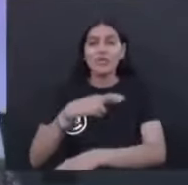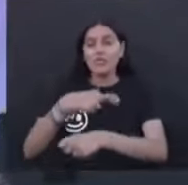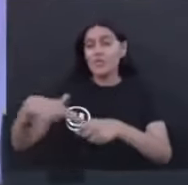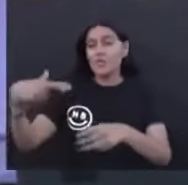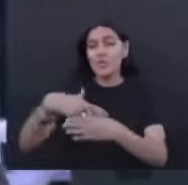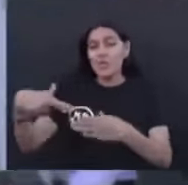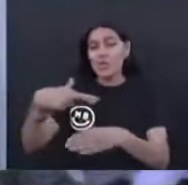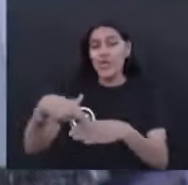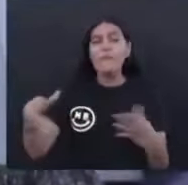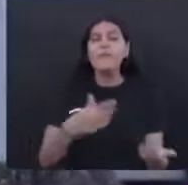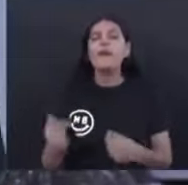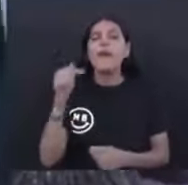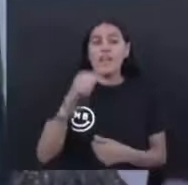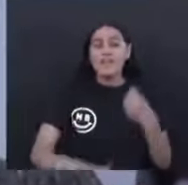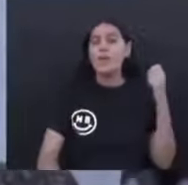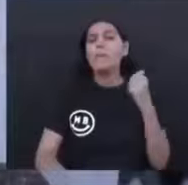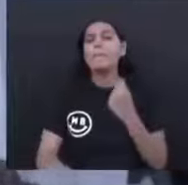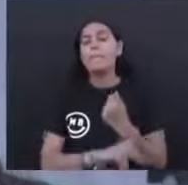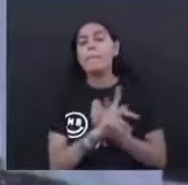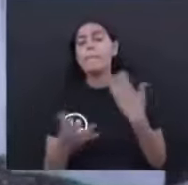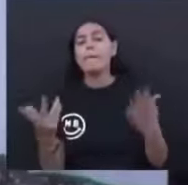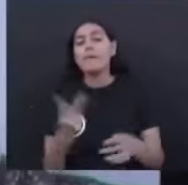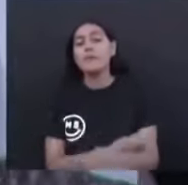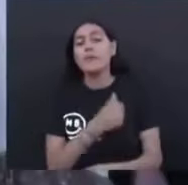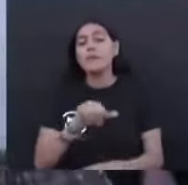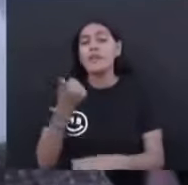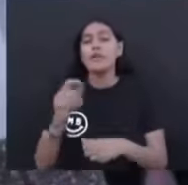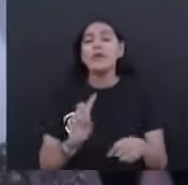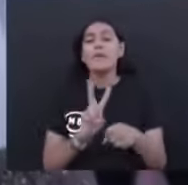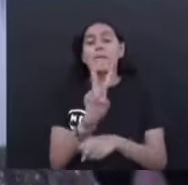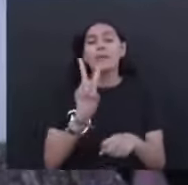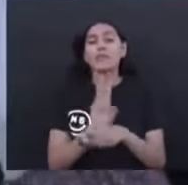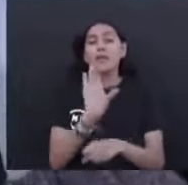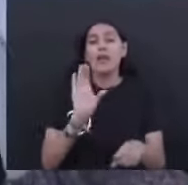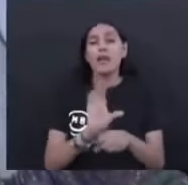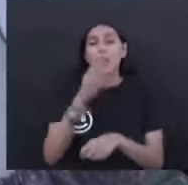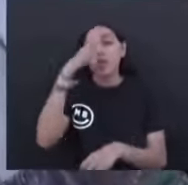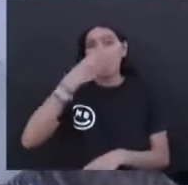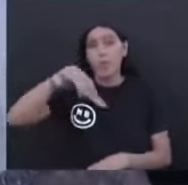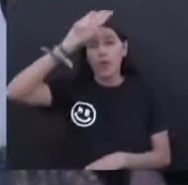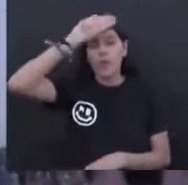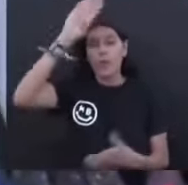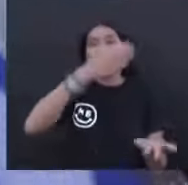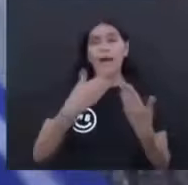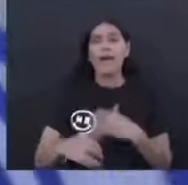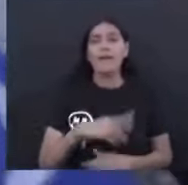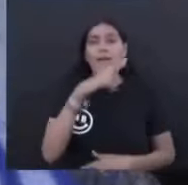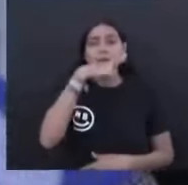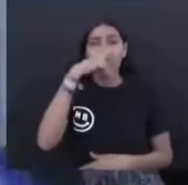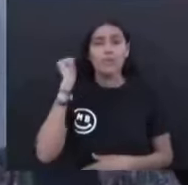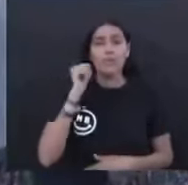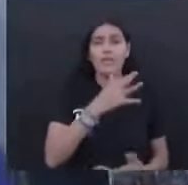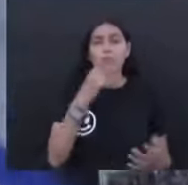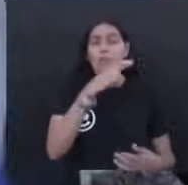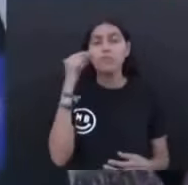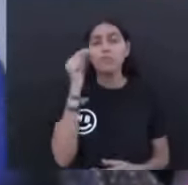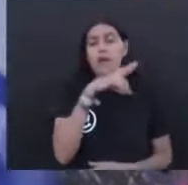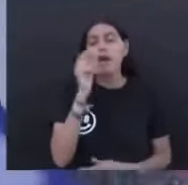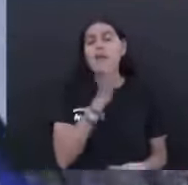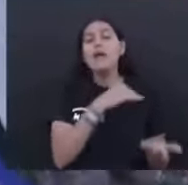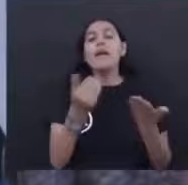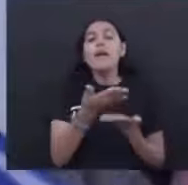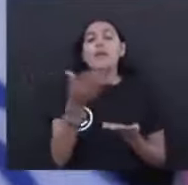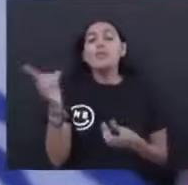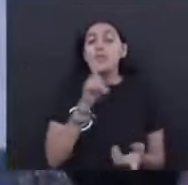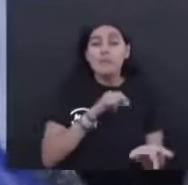Venezuela, un trámite son en Cuba, un trámite son en Rusia. Aquí ustedes van a